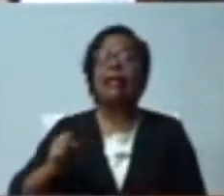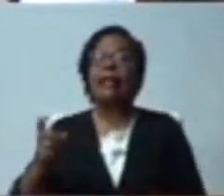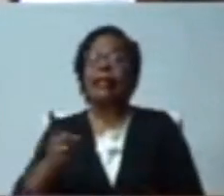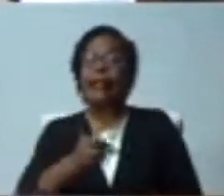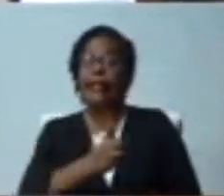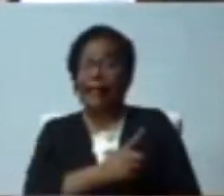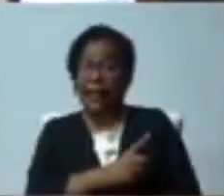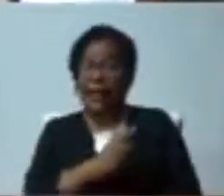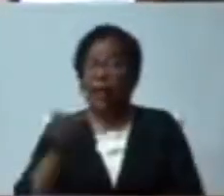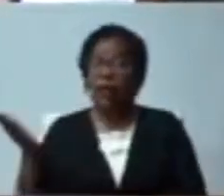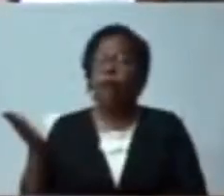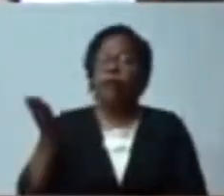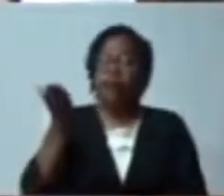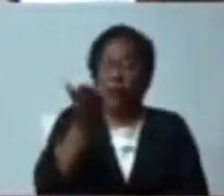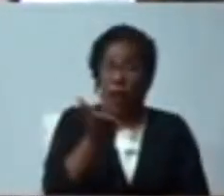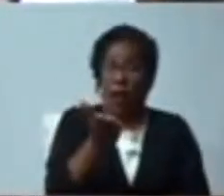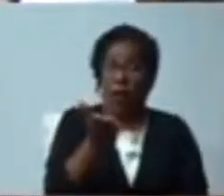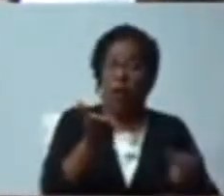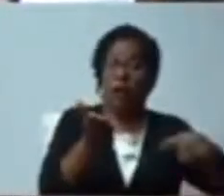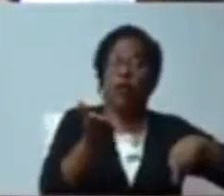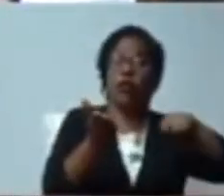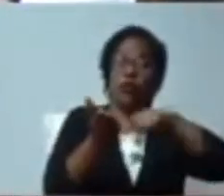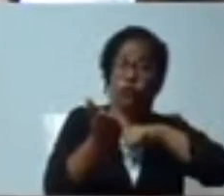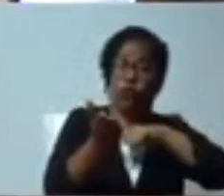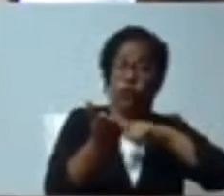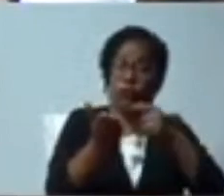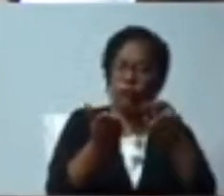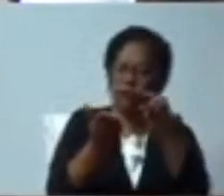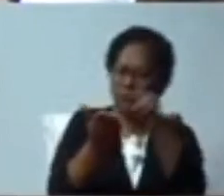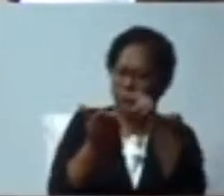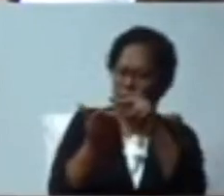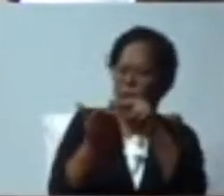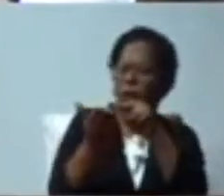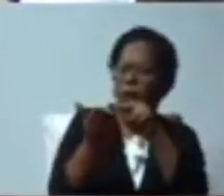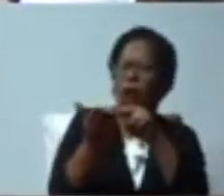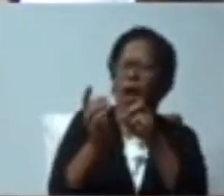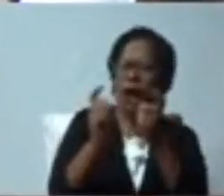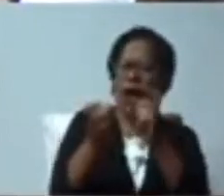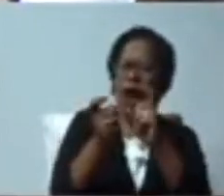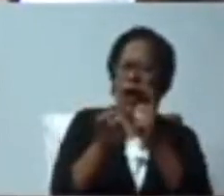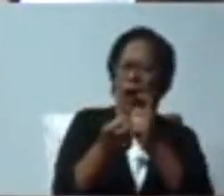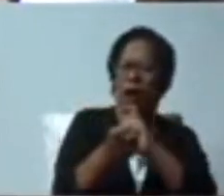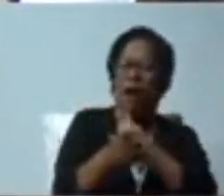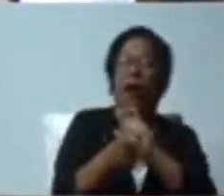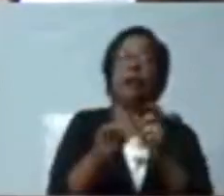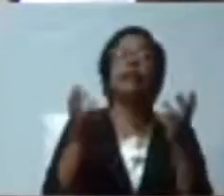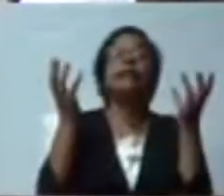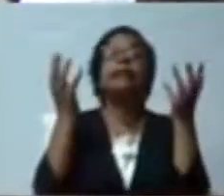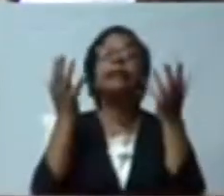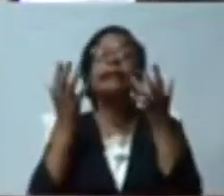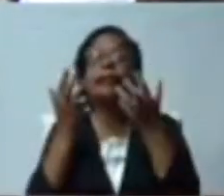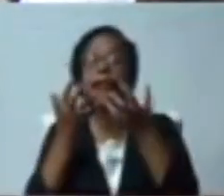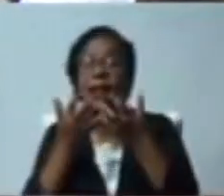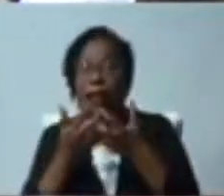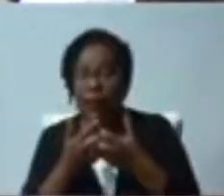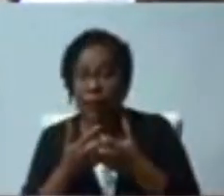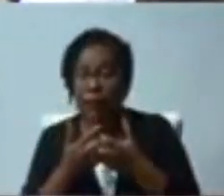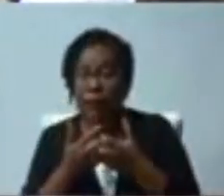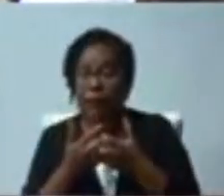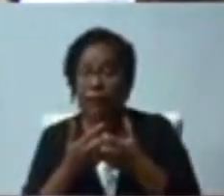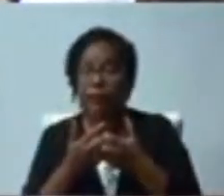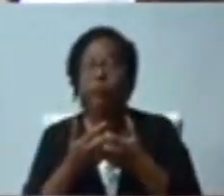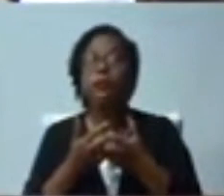una serie de modificaciones, reitero, en coordinación con las